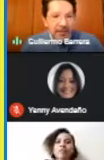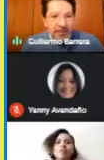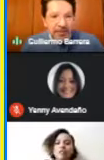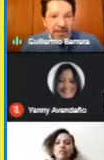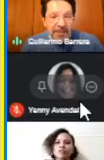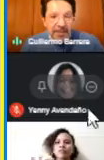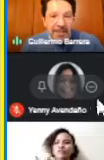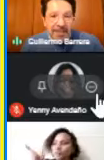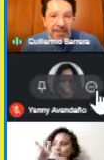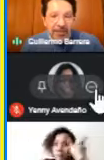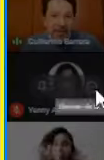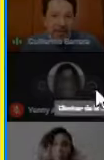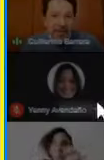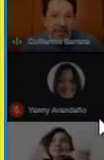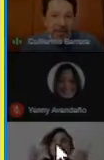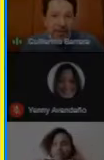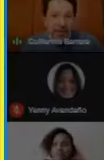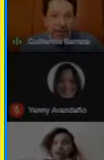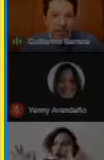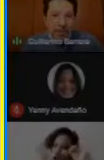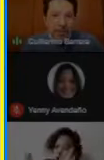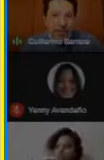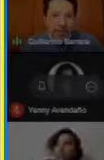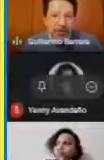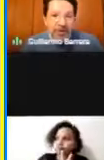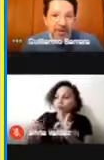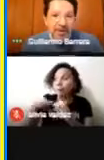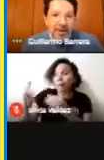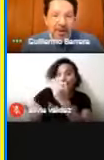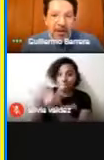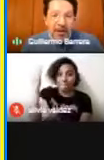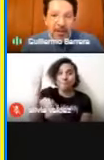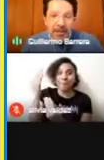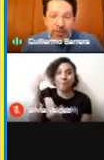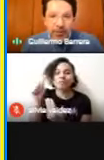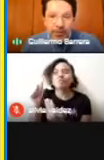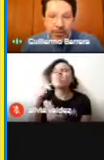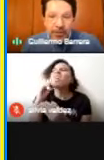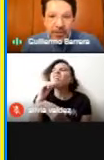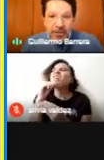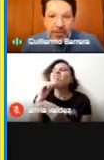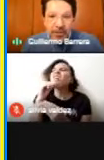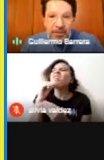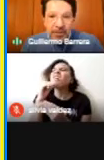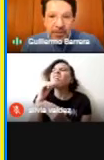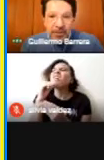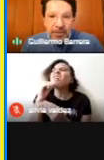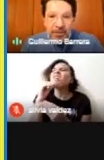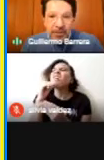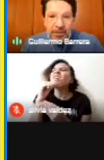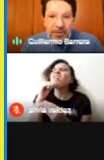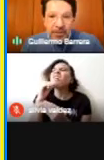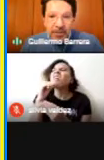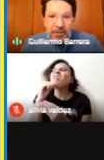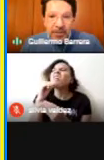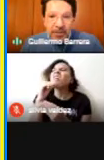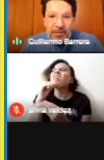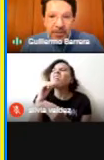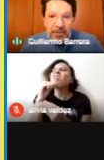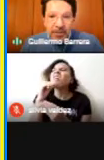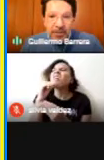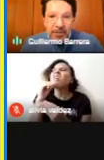donde las personas que ya se han organizado y en un principio hablaban de sus propios intereses en las localidades,